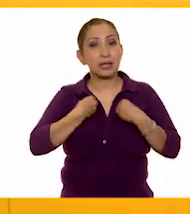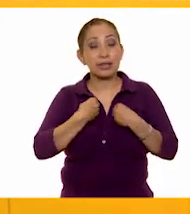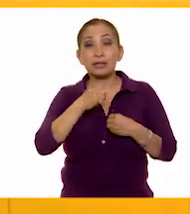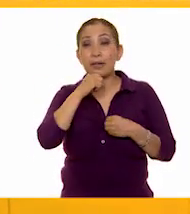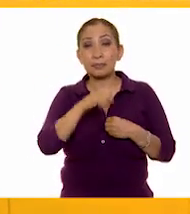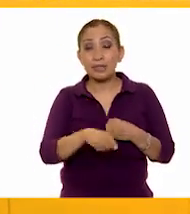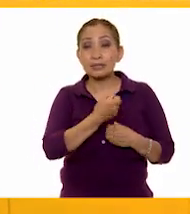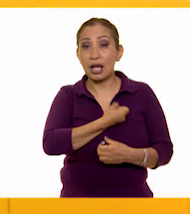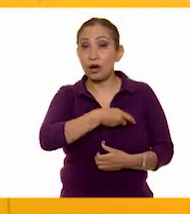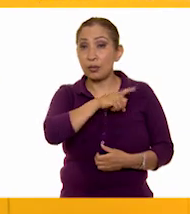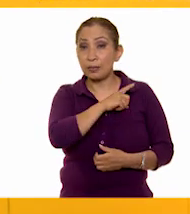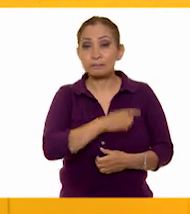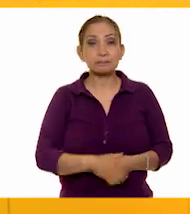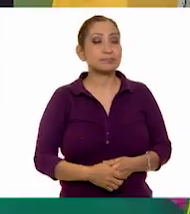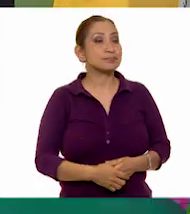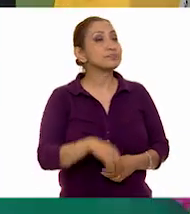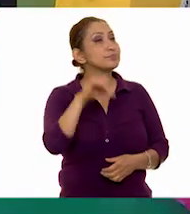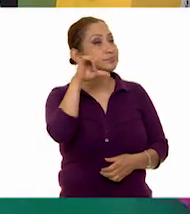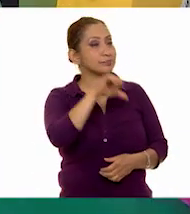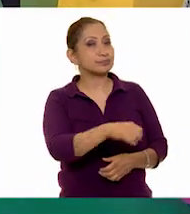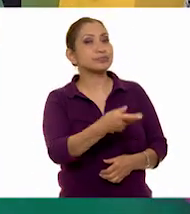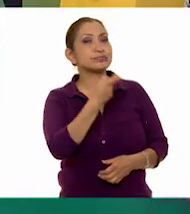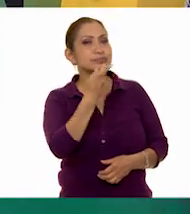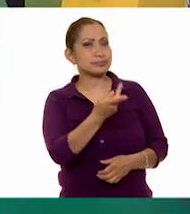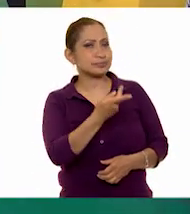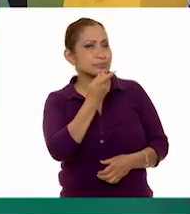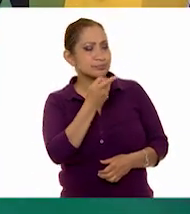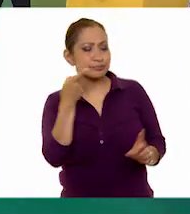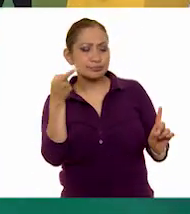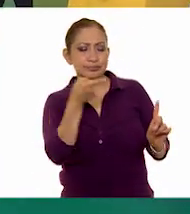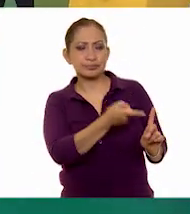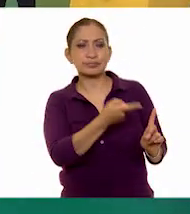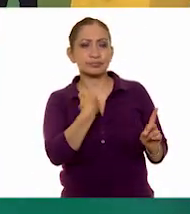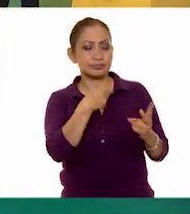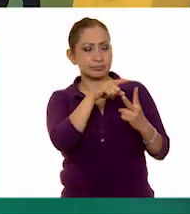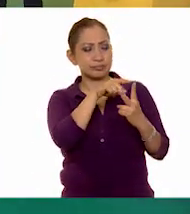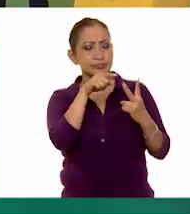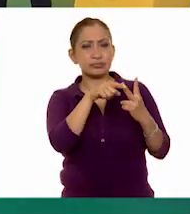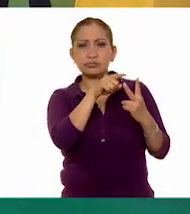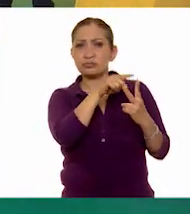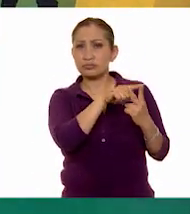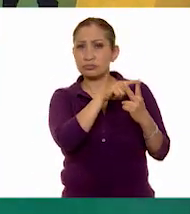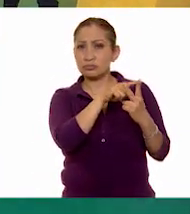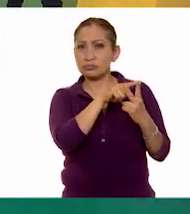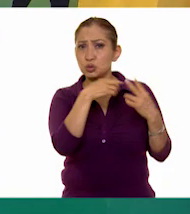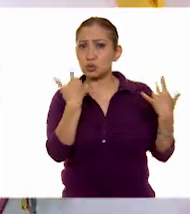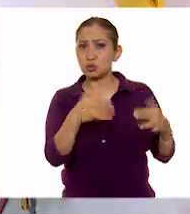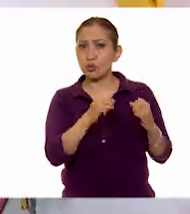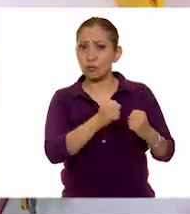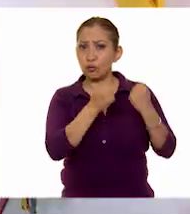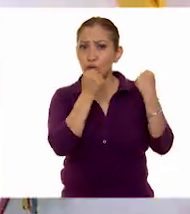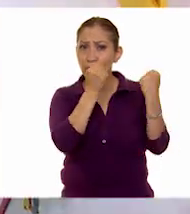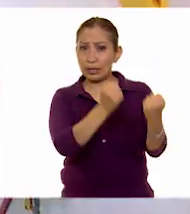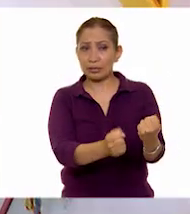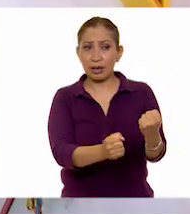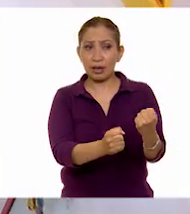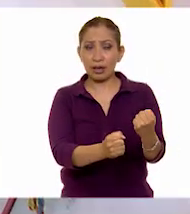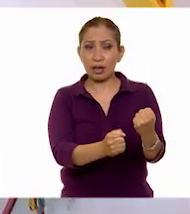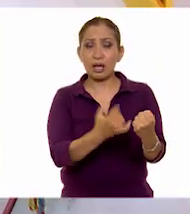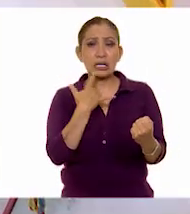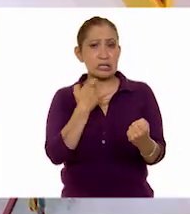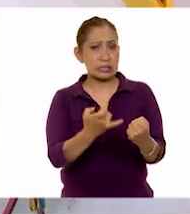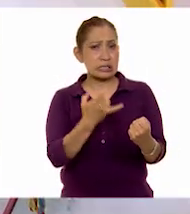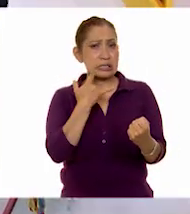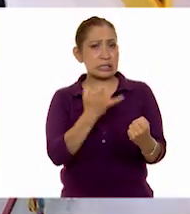salud. Hoy vamos a hablar de un dueto imparable, la